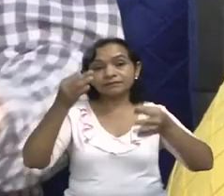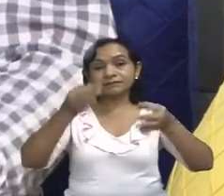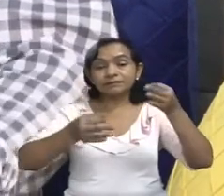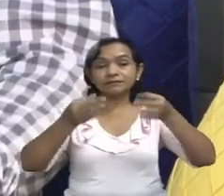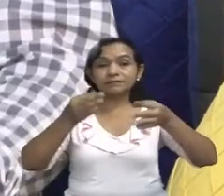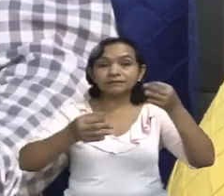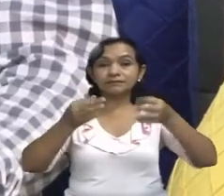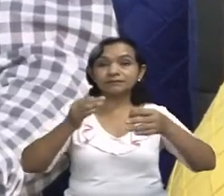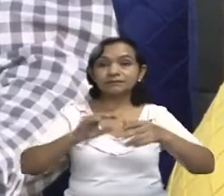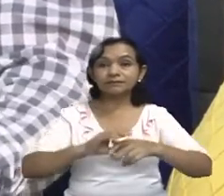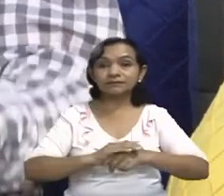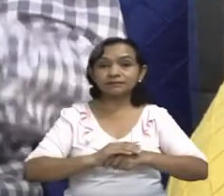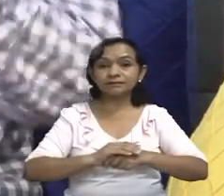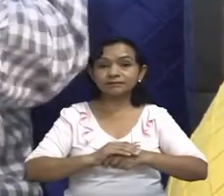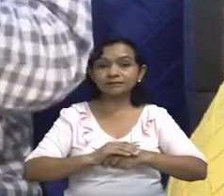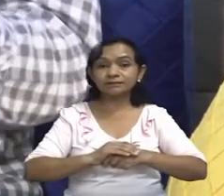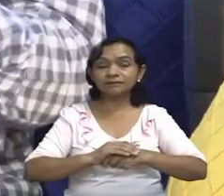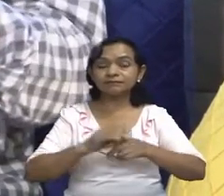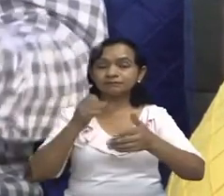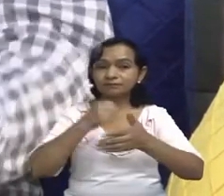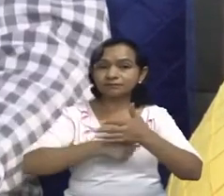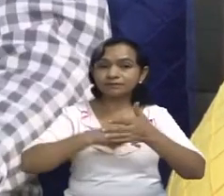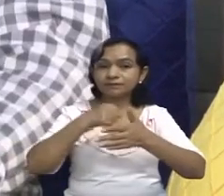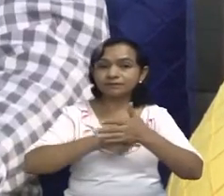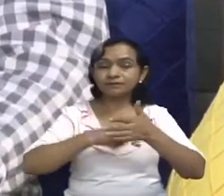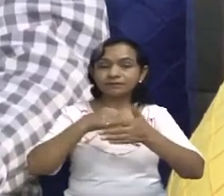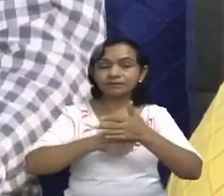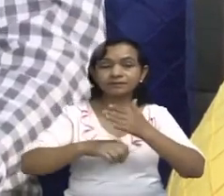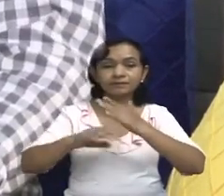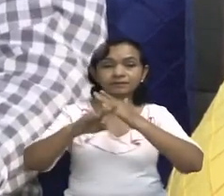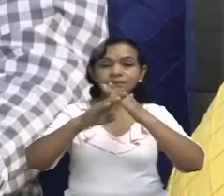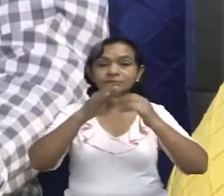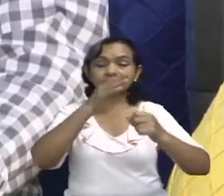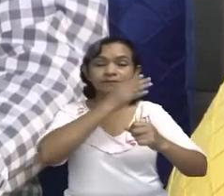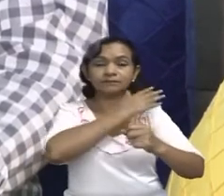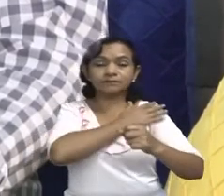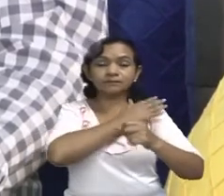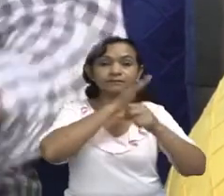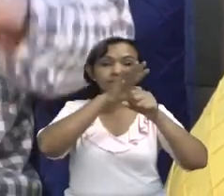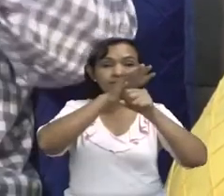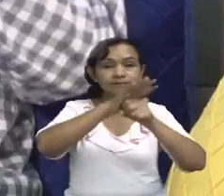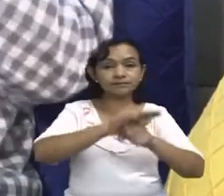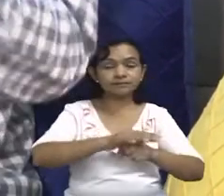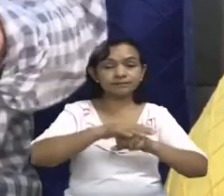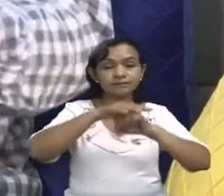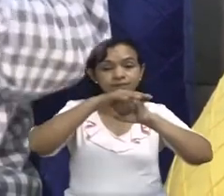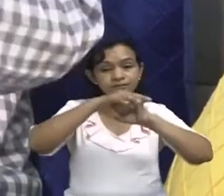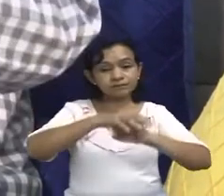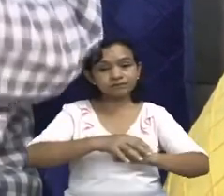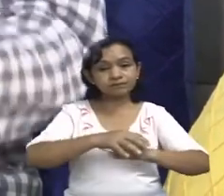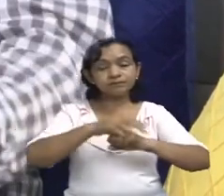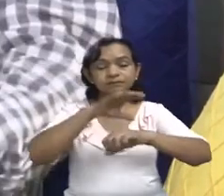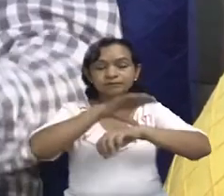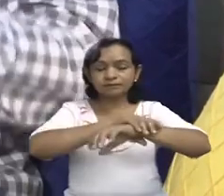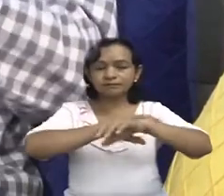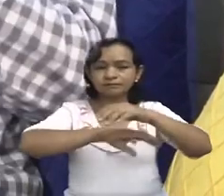por la justicia, una lucha contra la dictadura, un hombre que sufrió cárcel,